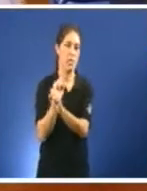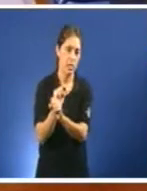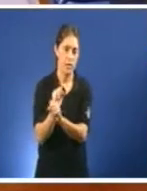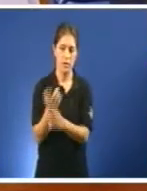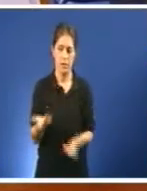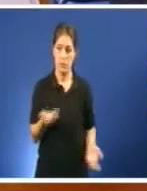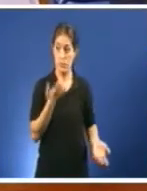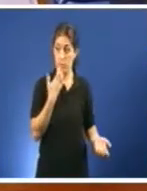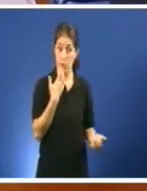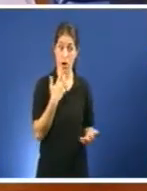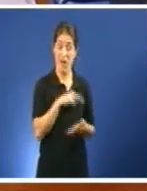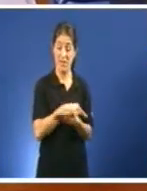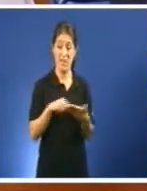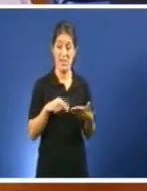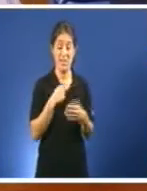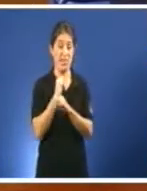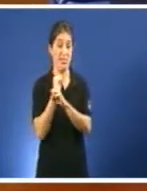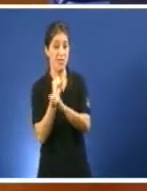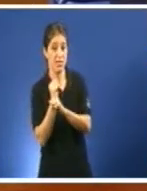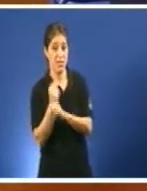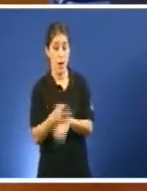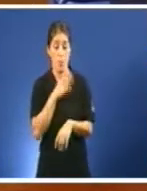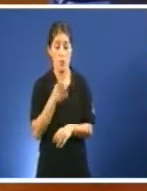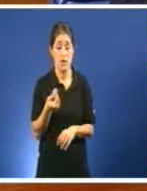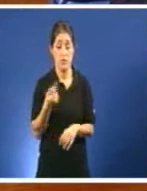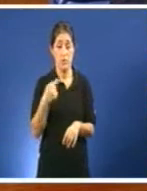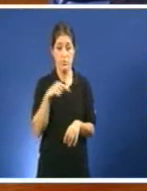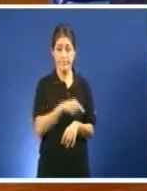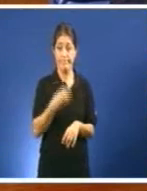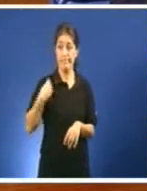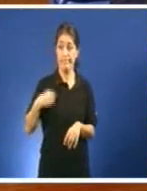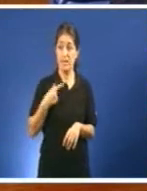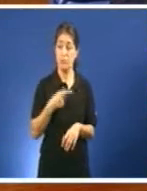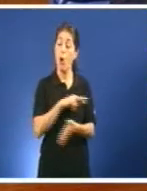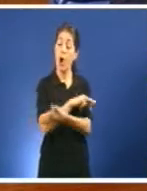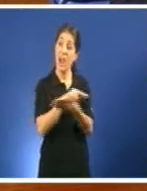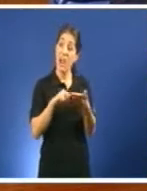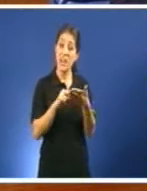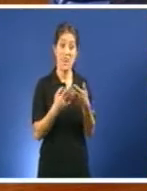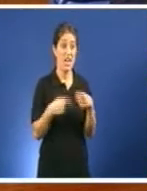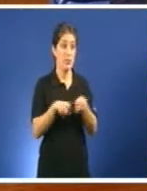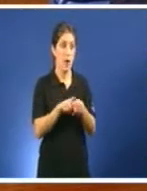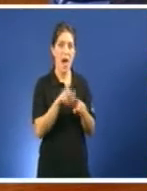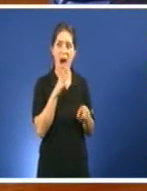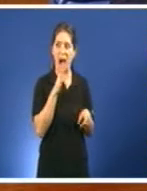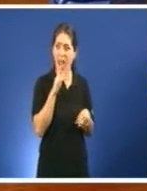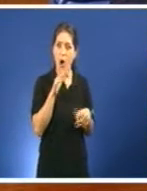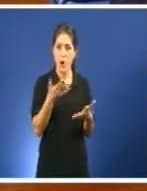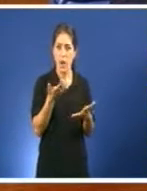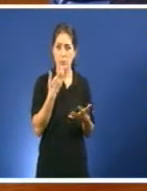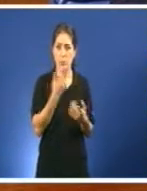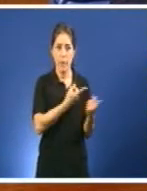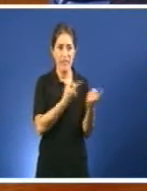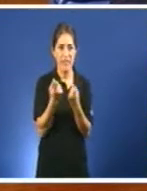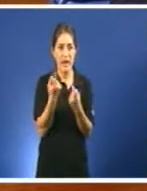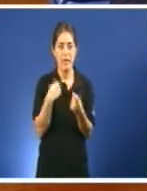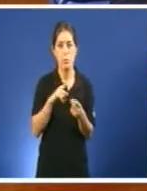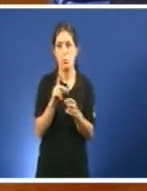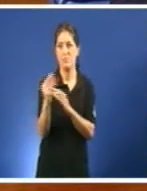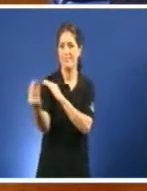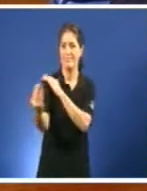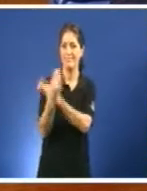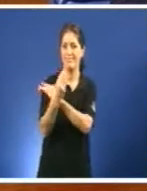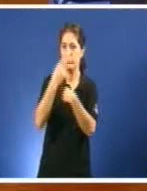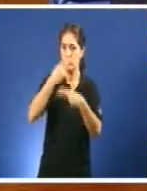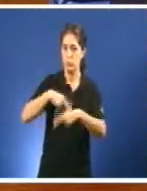conselleira. Porque, precisamente por ese motivo, Galiza está moito máis necesitada do investimento público